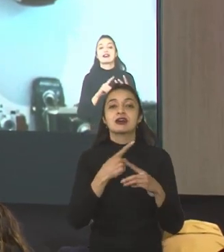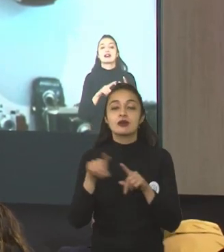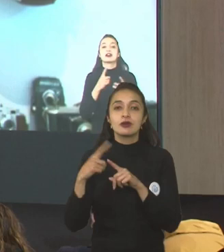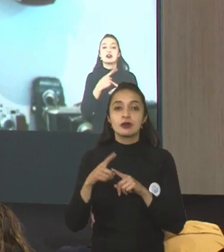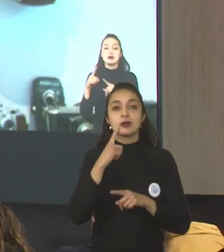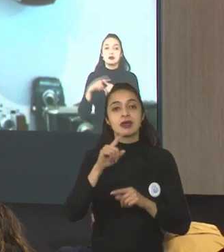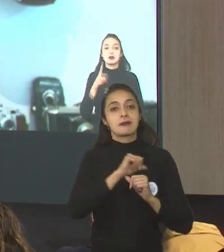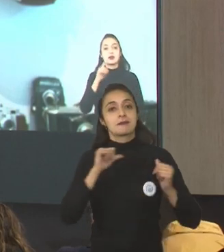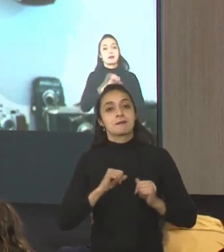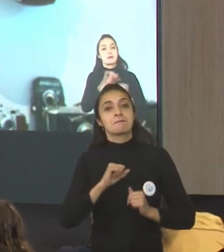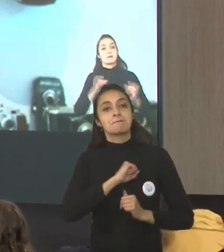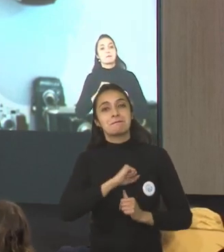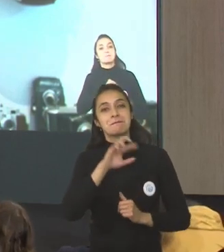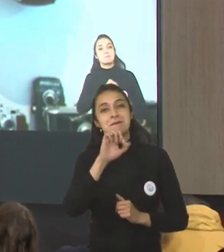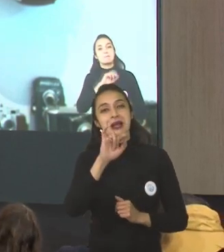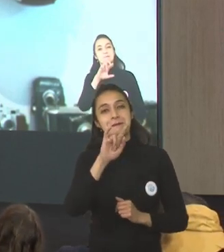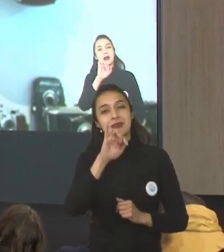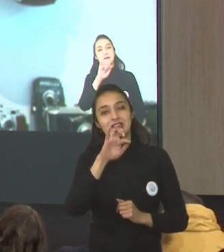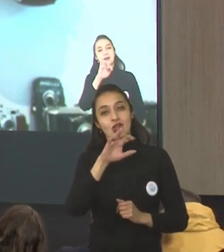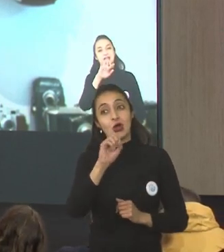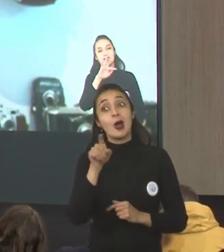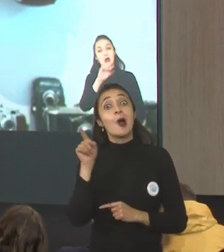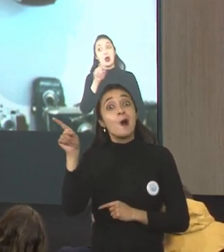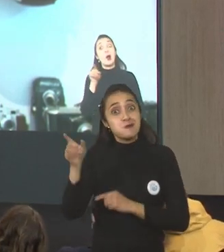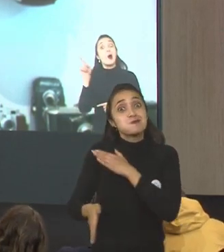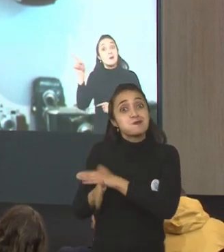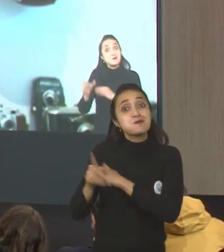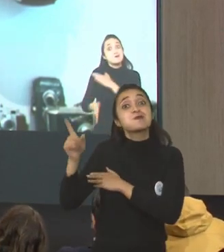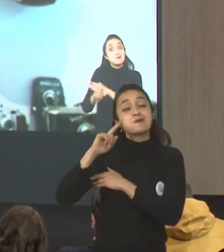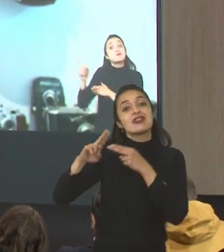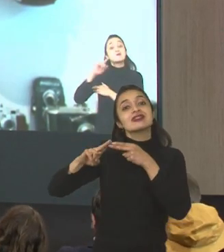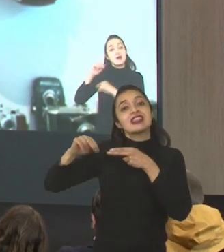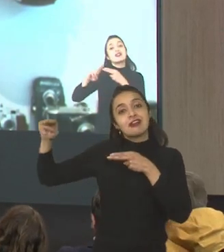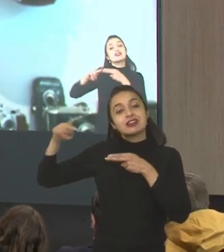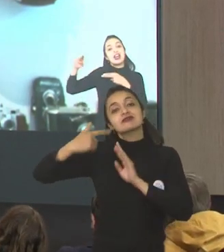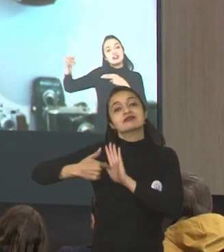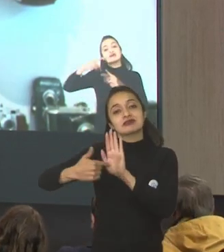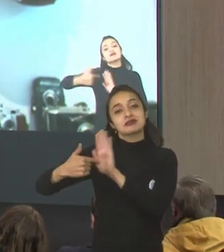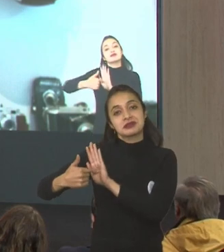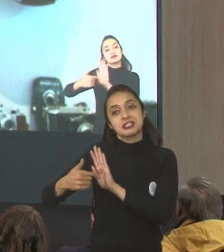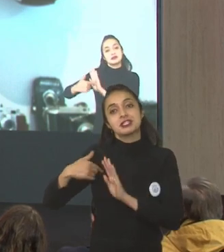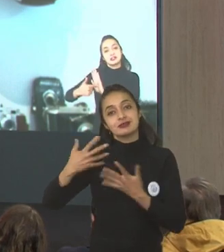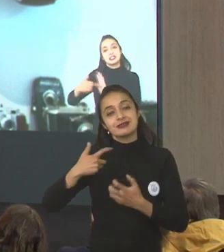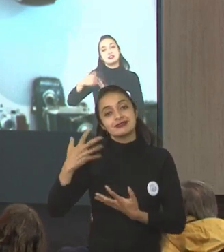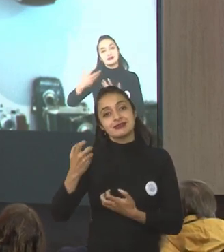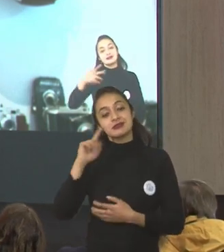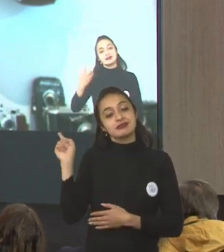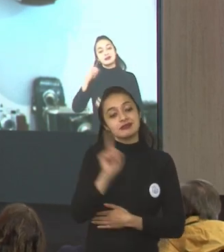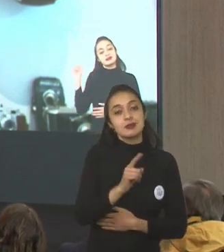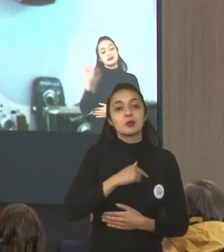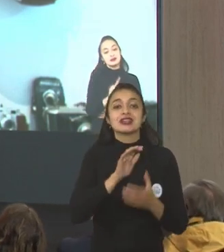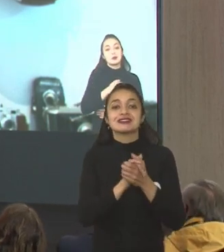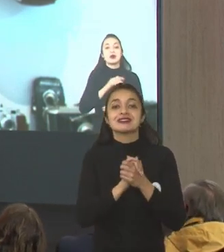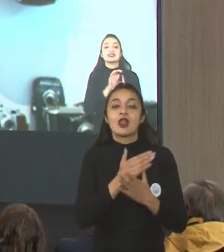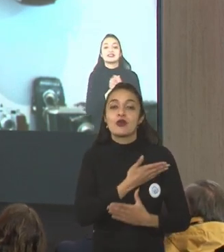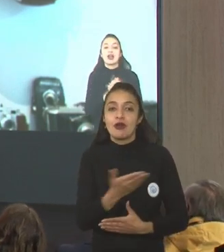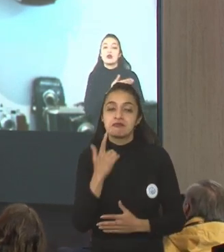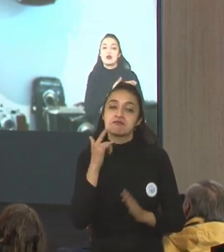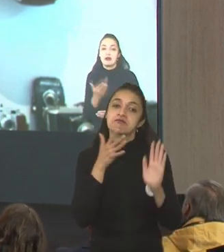Pálpito, que ahorita está en Netflix, recién estrenamos. Y bueno, pasaba a saludarlos y a contarles un